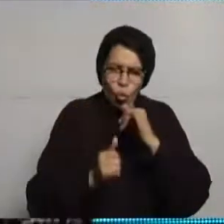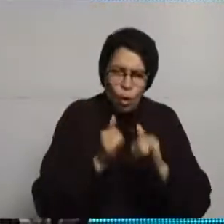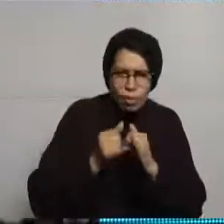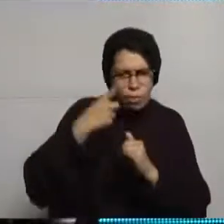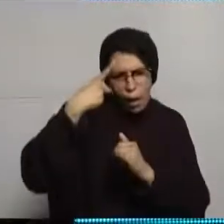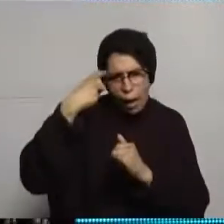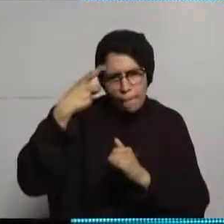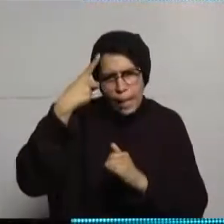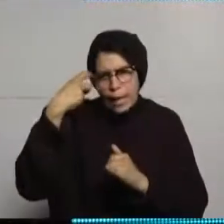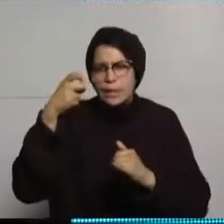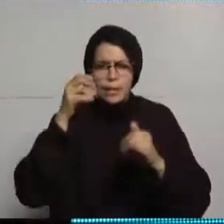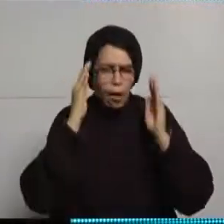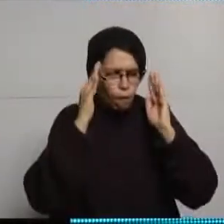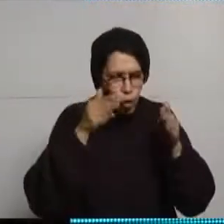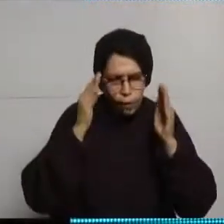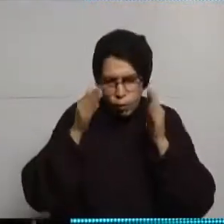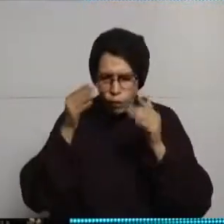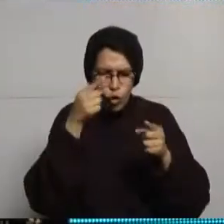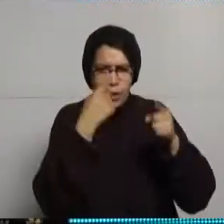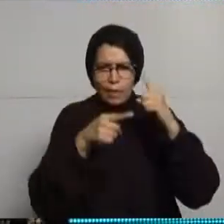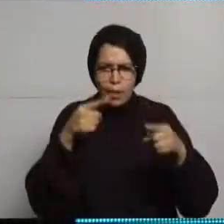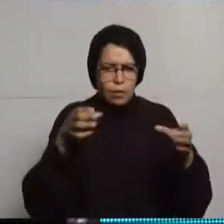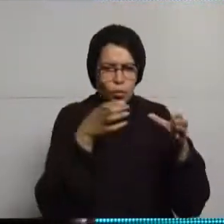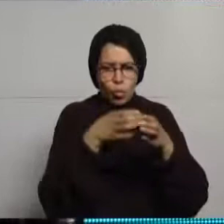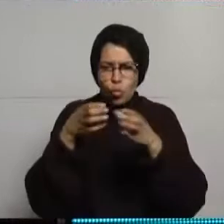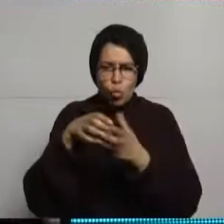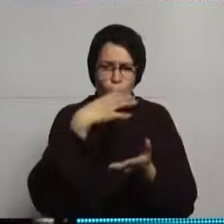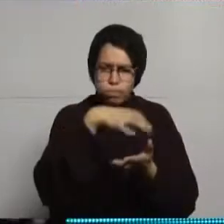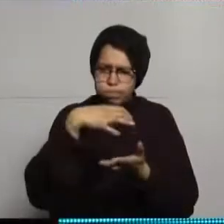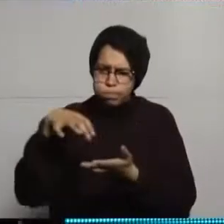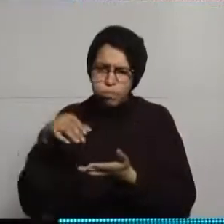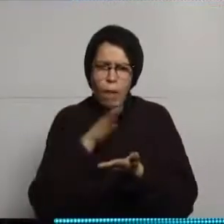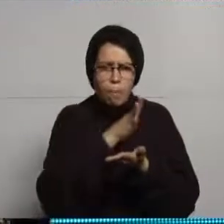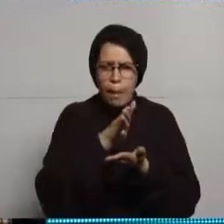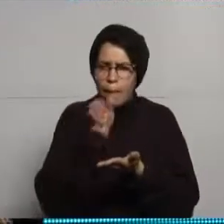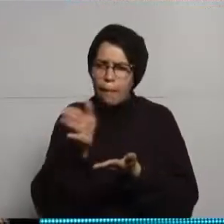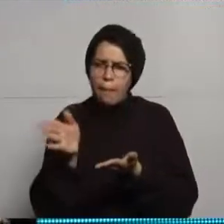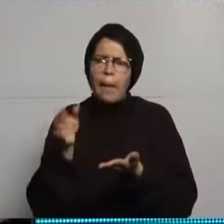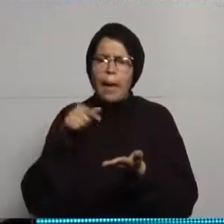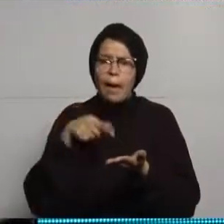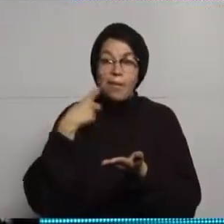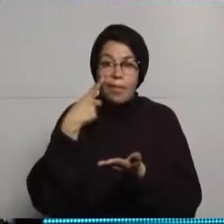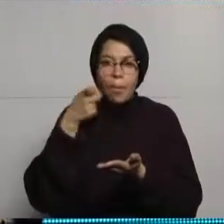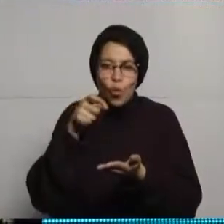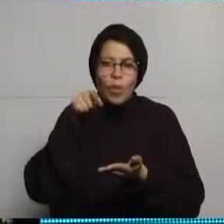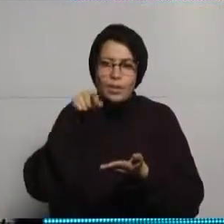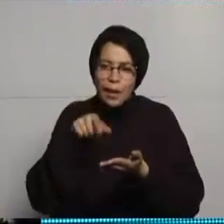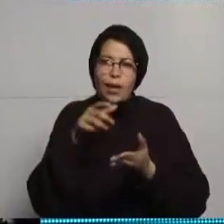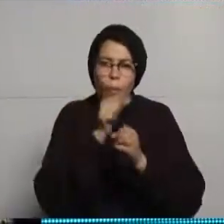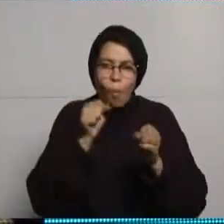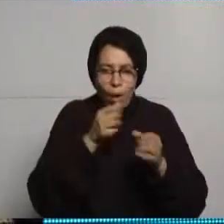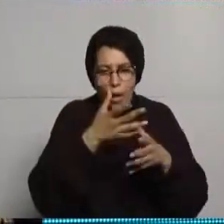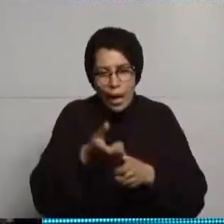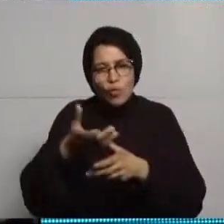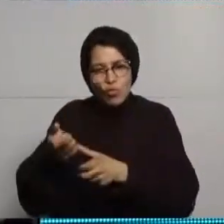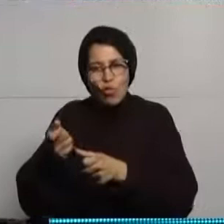varias miradas es lo que hacen realmente lo mejor posible para la ciudadanía, y que, bueno, como equipo de Montevideo Lab es